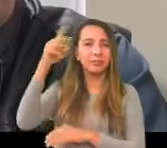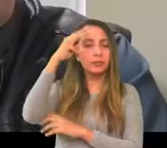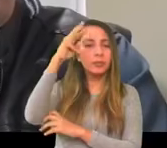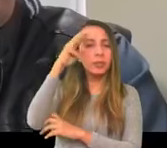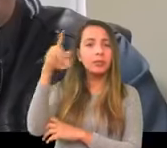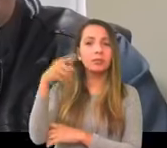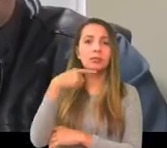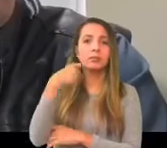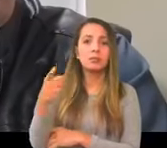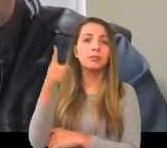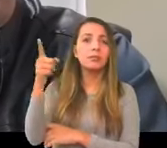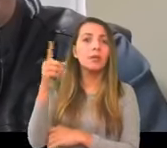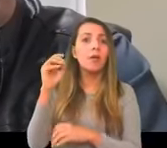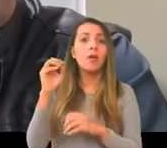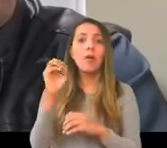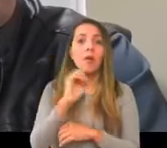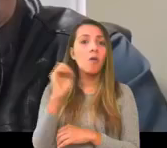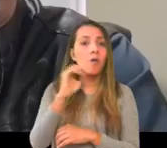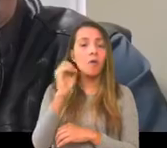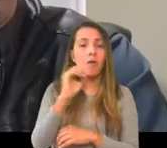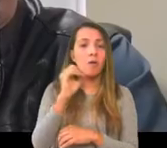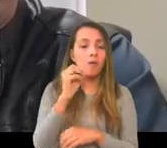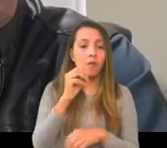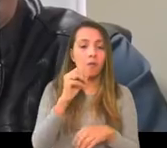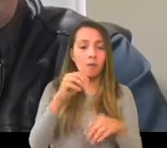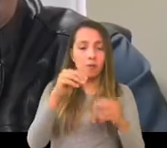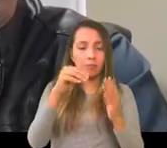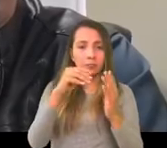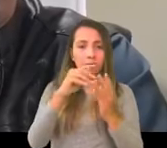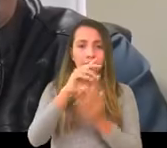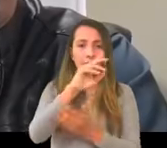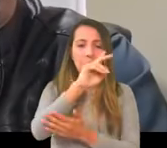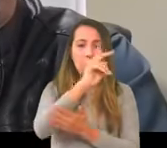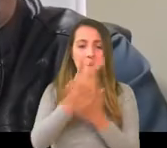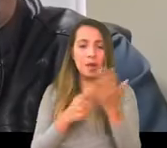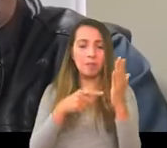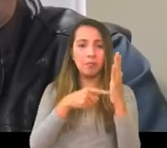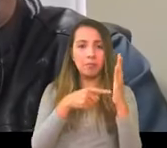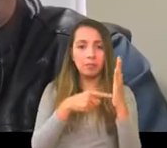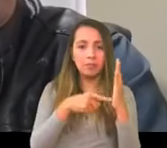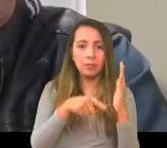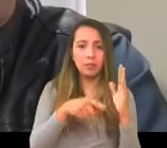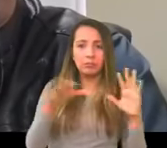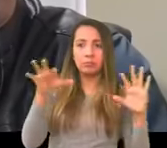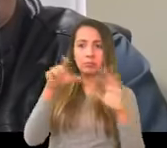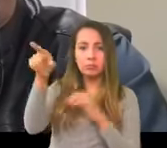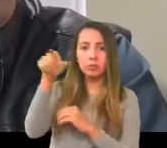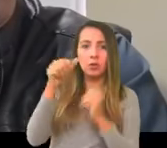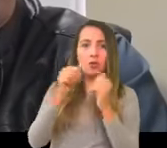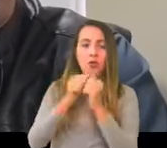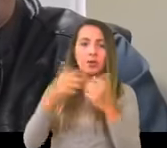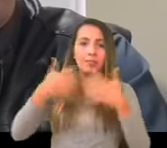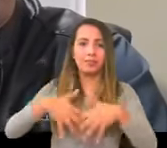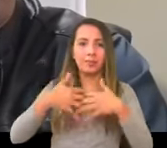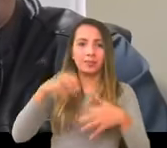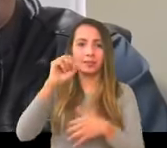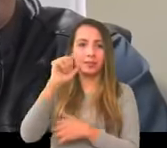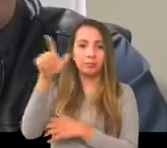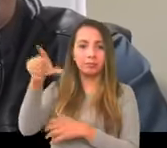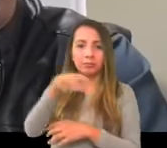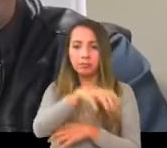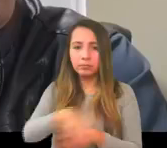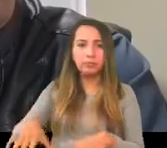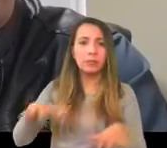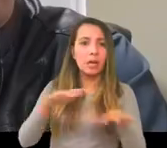habían contemplado adecuaciones en la cuestión de la desaladora de ese tubo. Ahorita se presenta este problema. También está lo que dijo hace